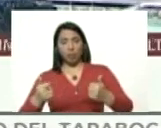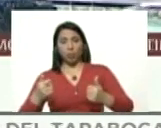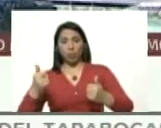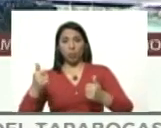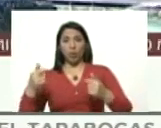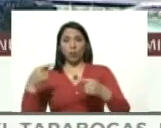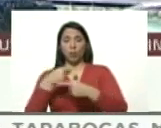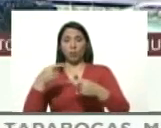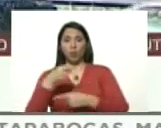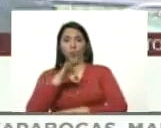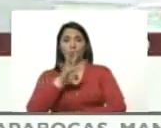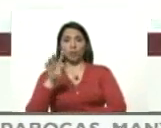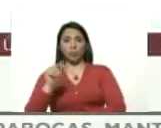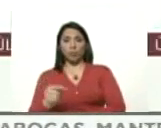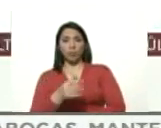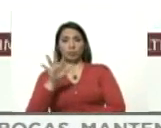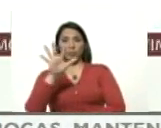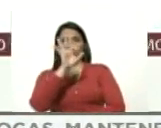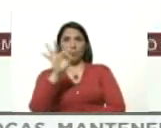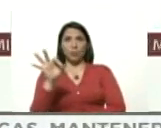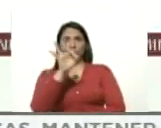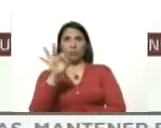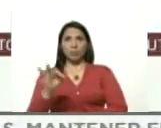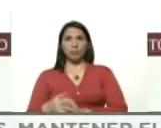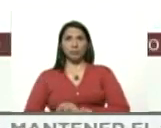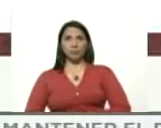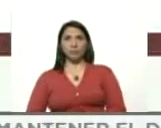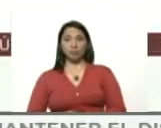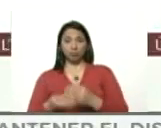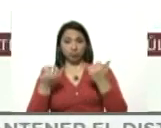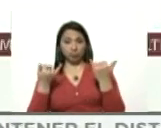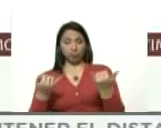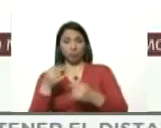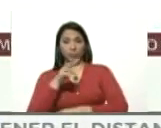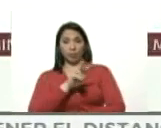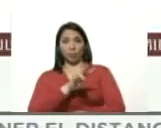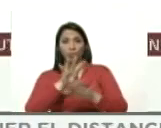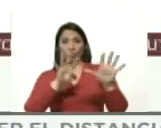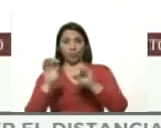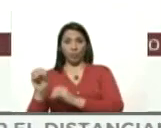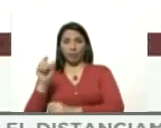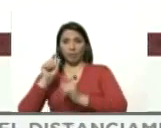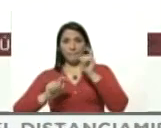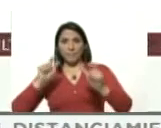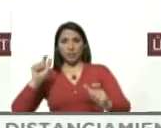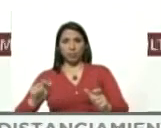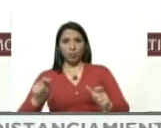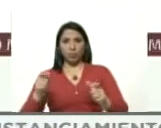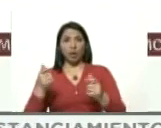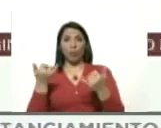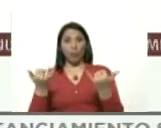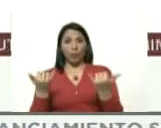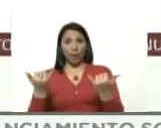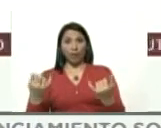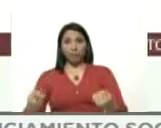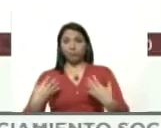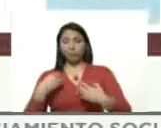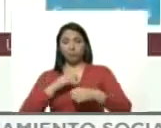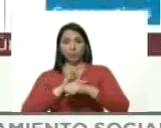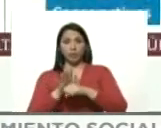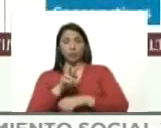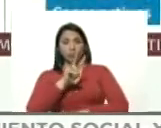al 44.5%. Actualmente 290 casos están activos y de